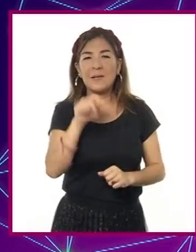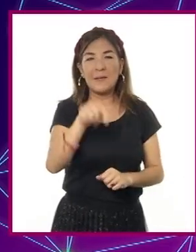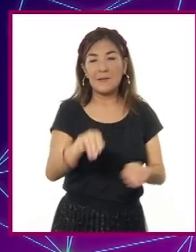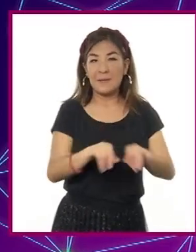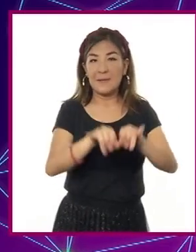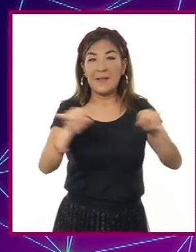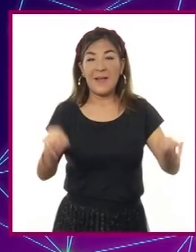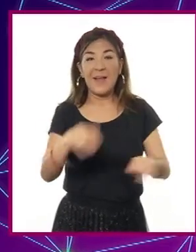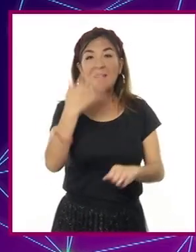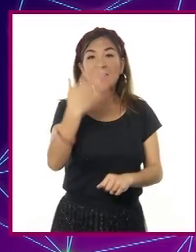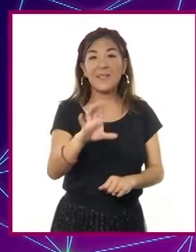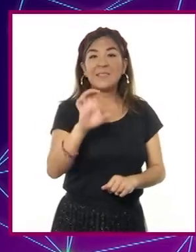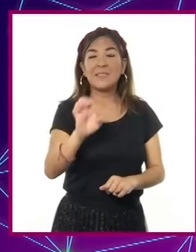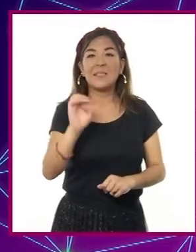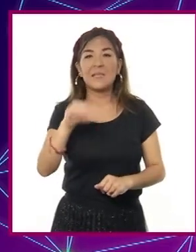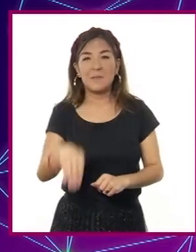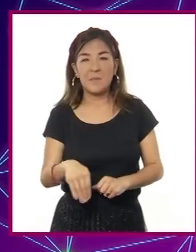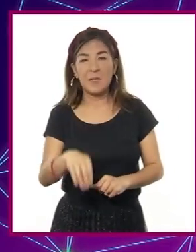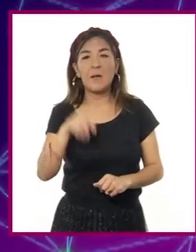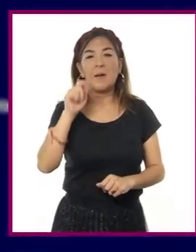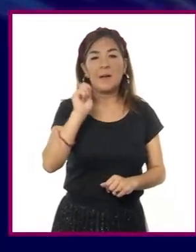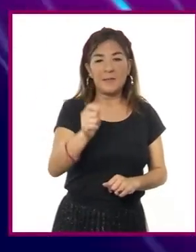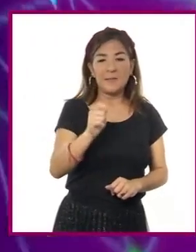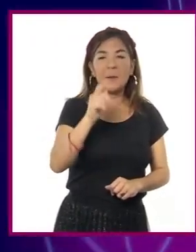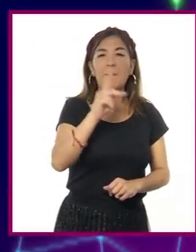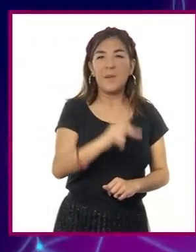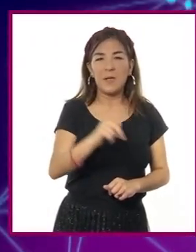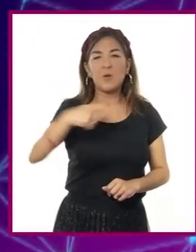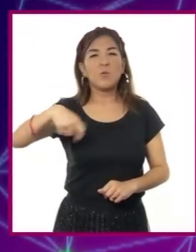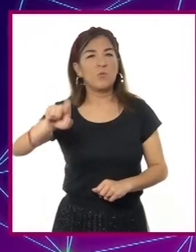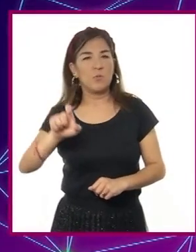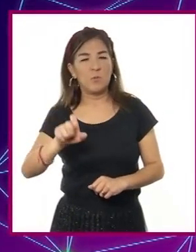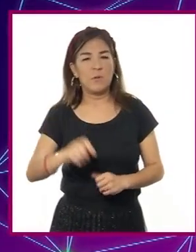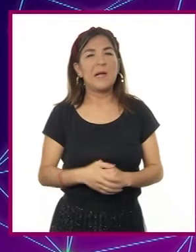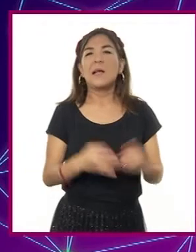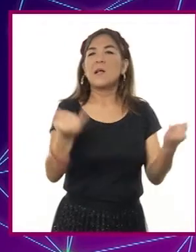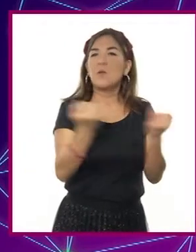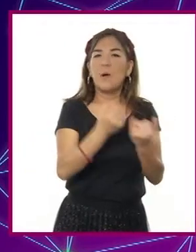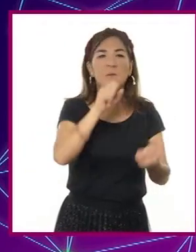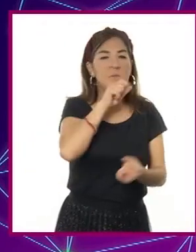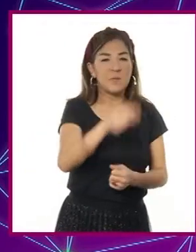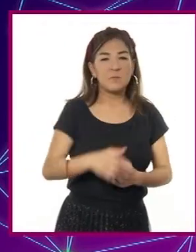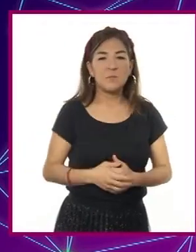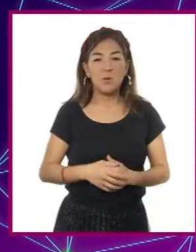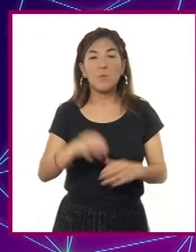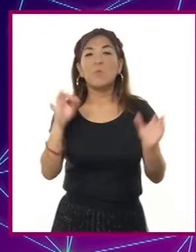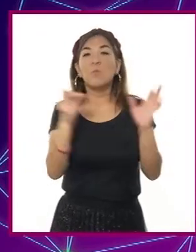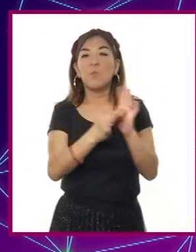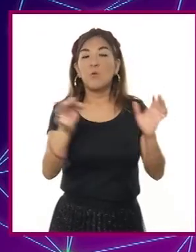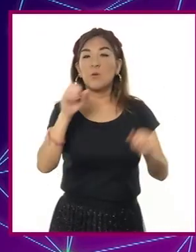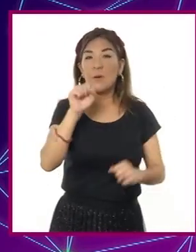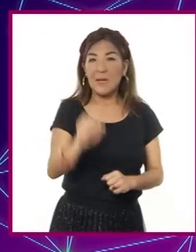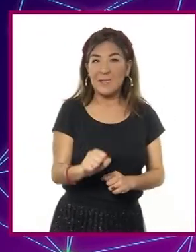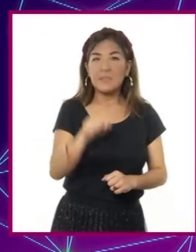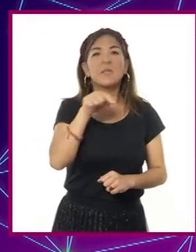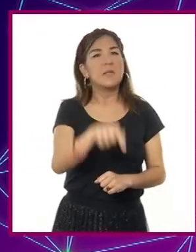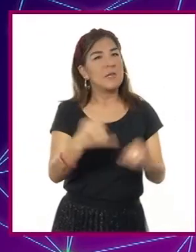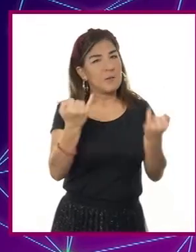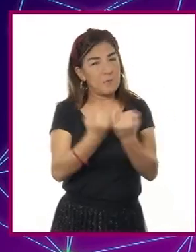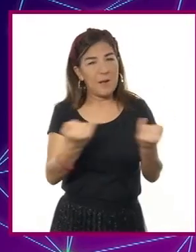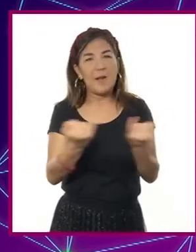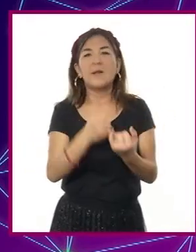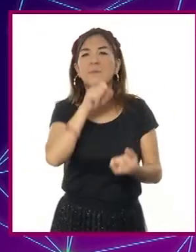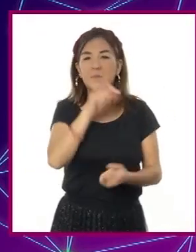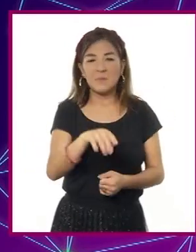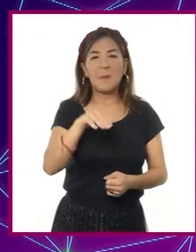P y a 10 centímetros de Q. Del mismo modo, este otro punto S también pertenece a la